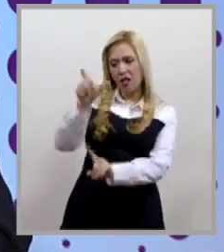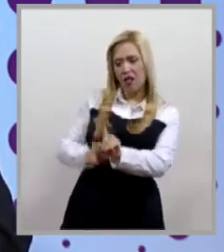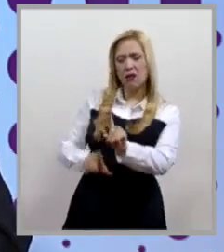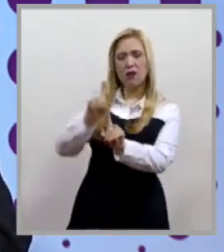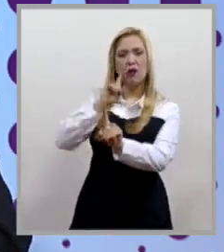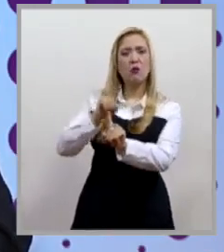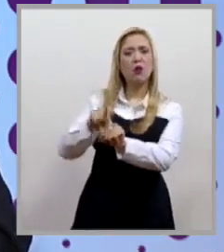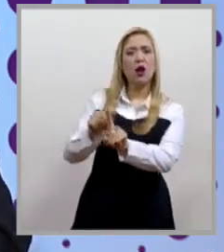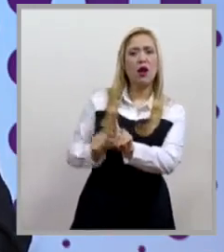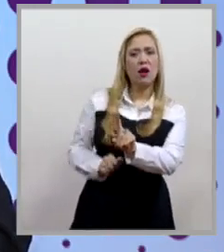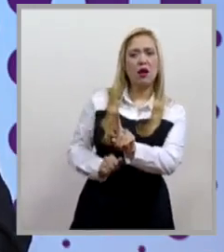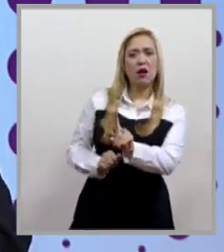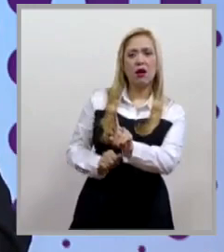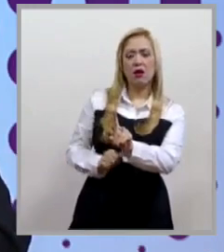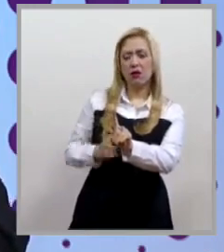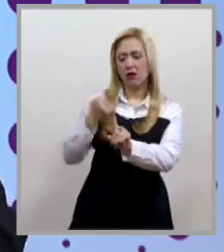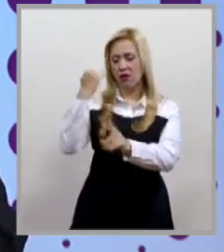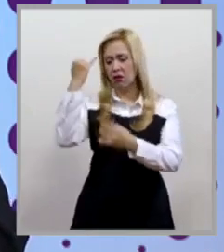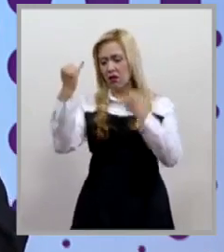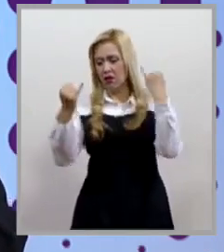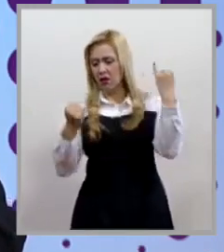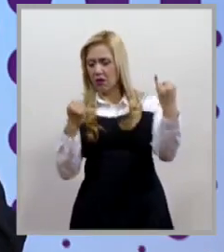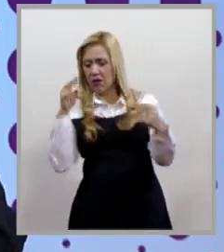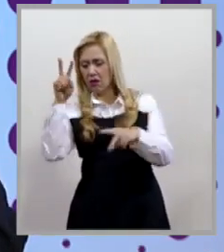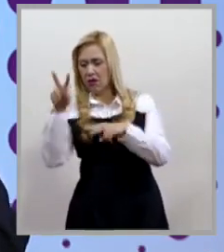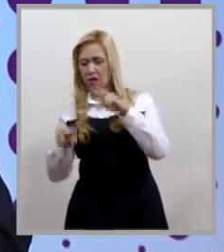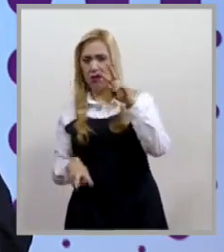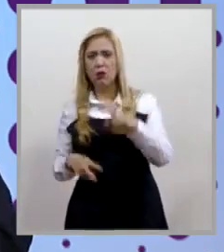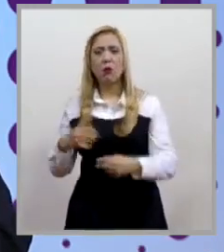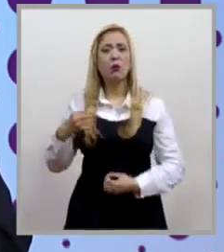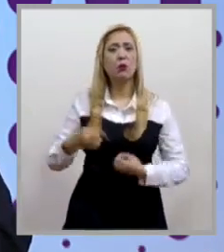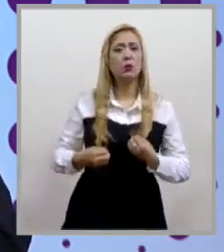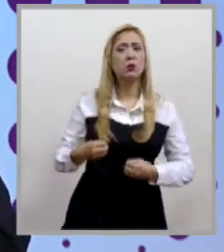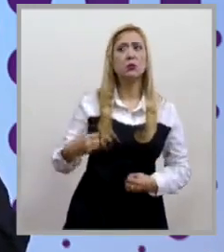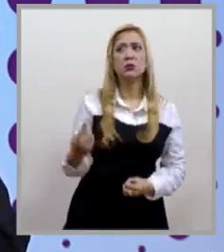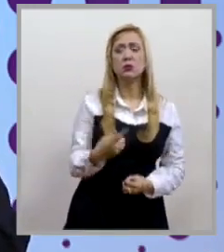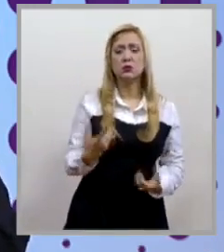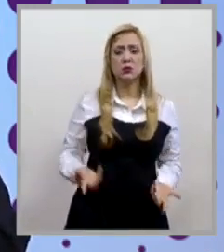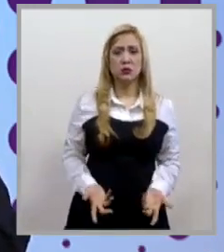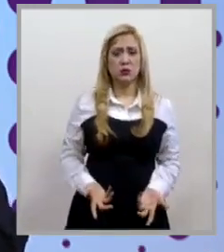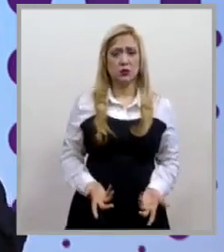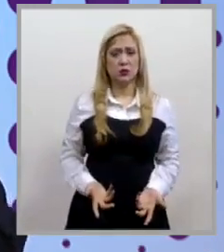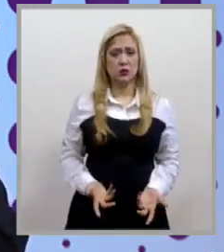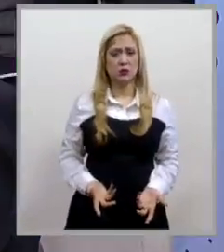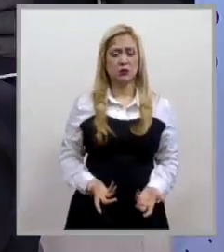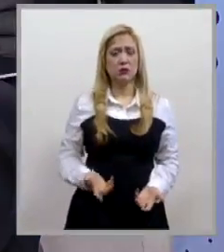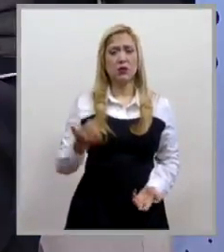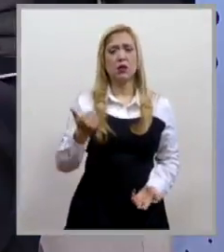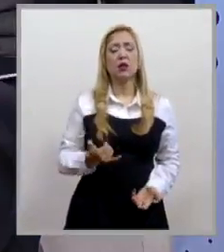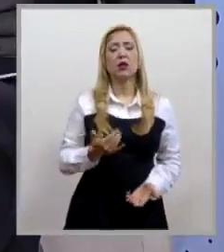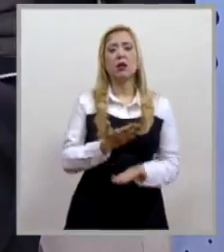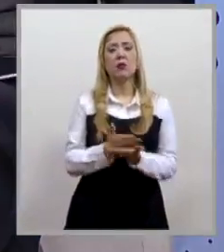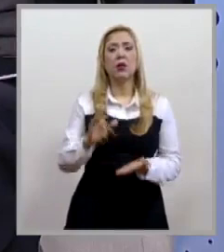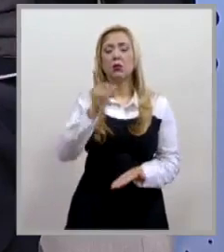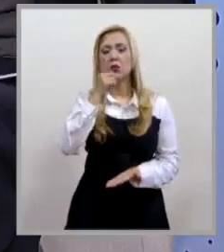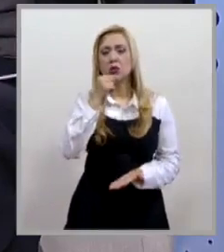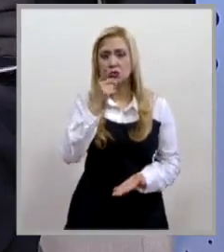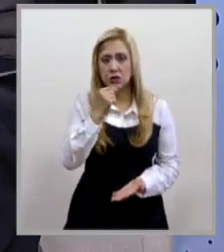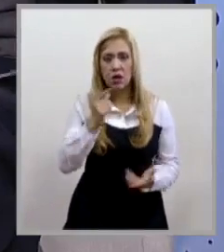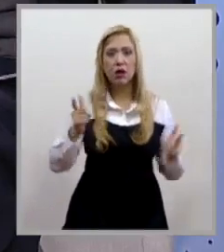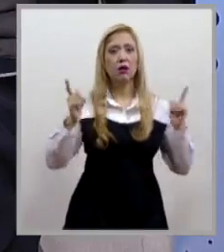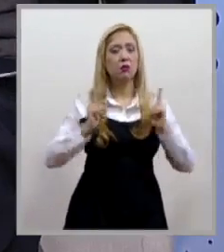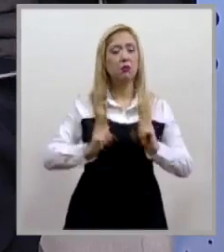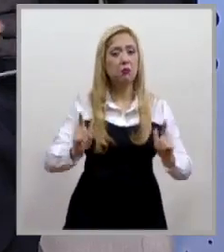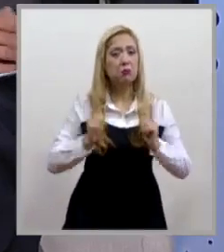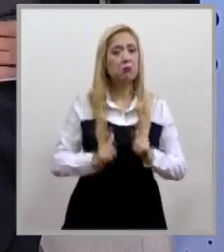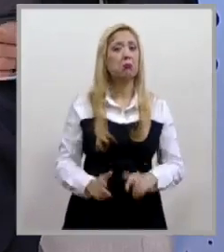generan una violación de derechos humanos en los procedimientos judiciales e impiden el rápido acceso a la justicia